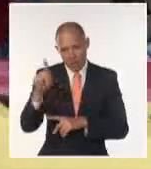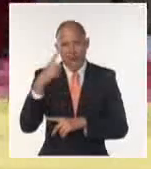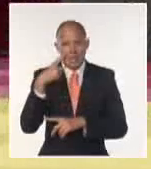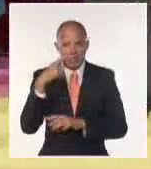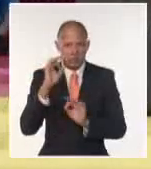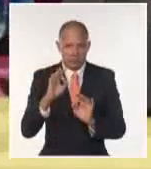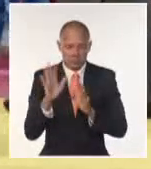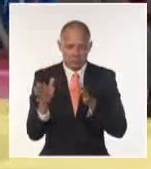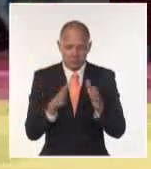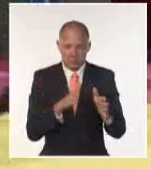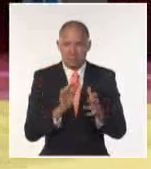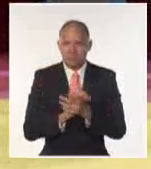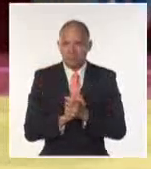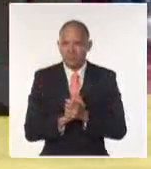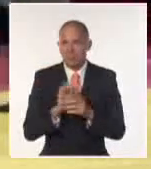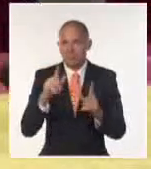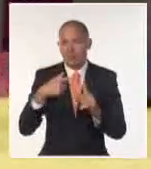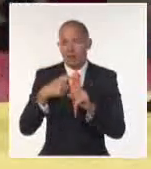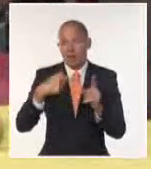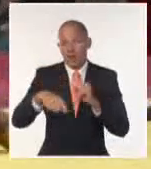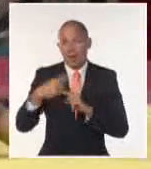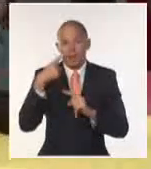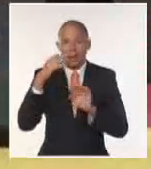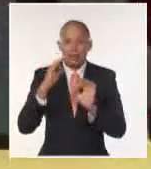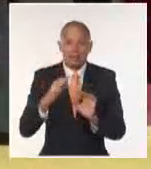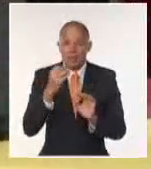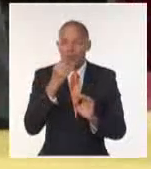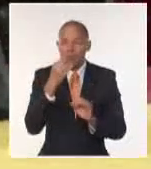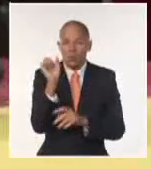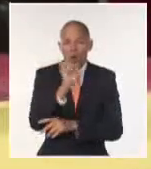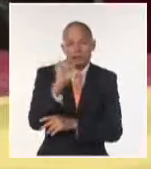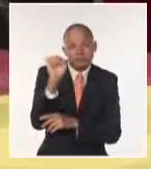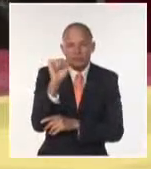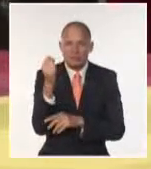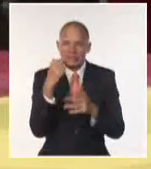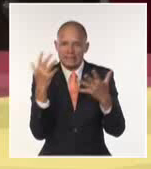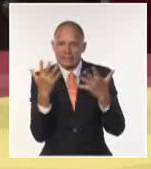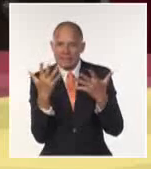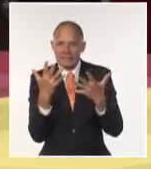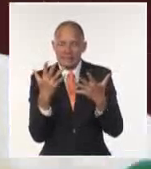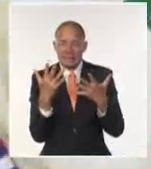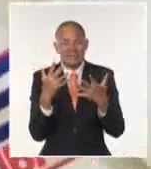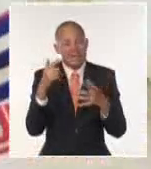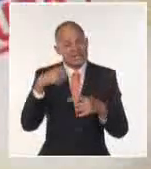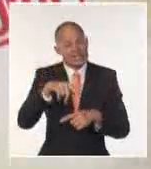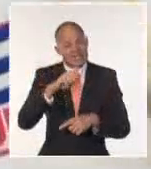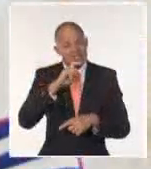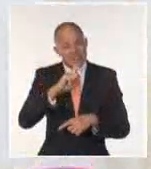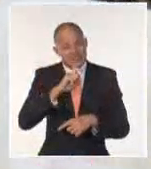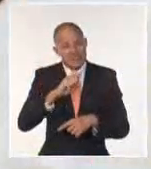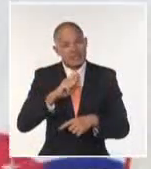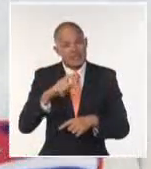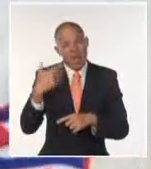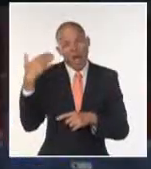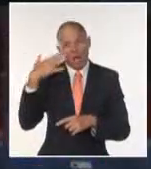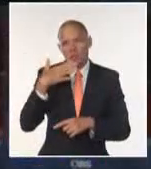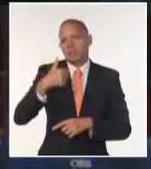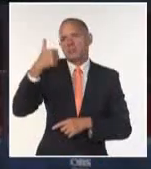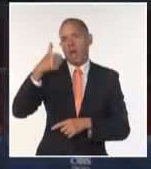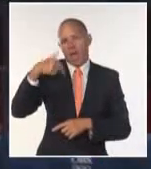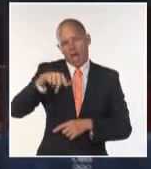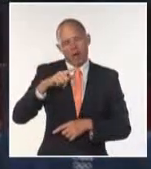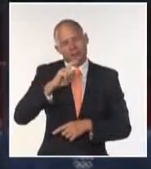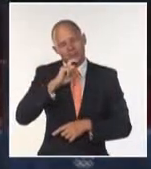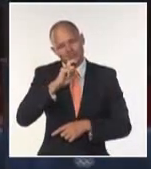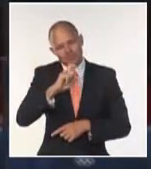cuenta además que el universo de las potencialidades en el podio es hoy mucho menor que en otras competencias de este